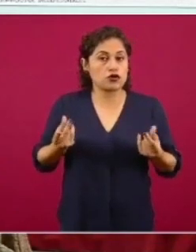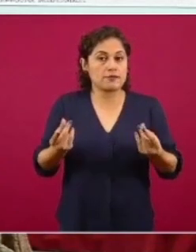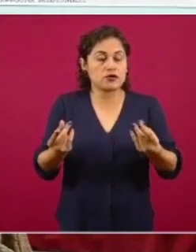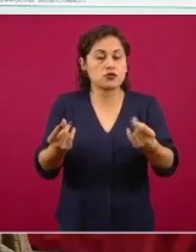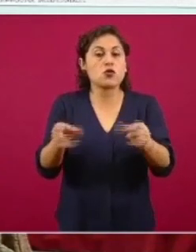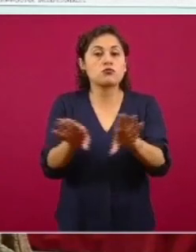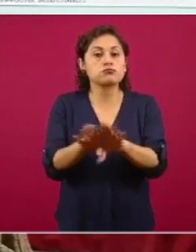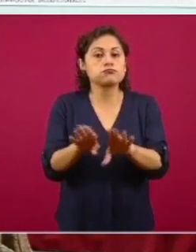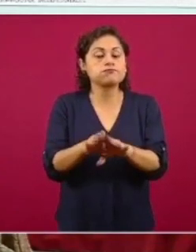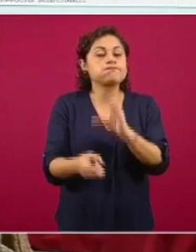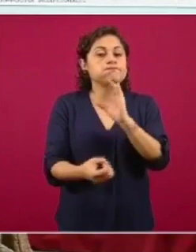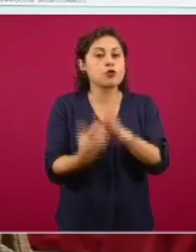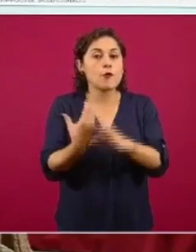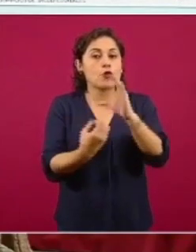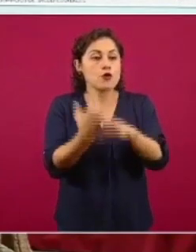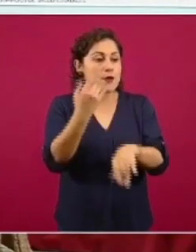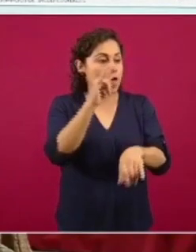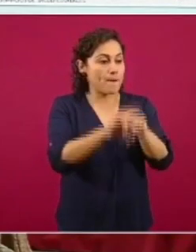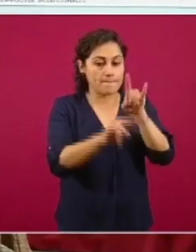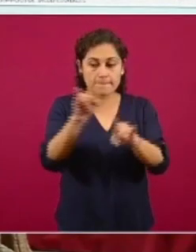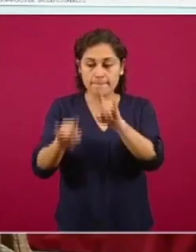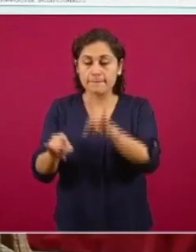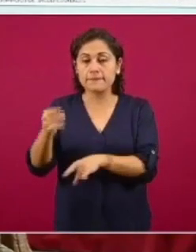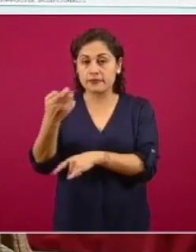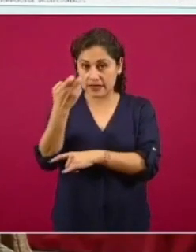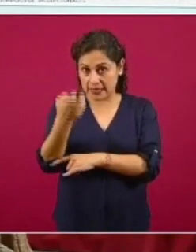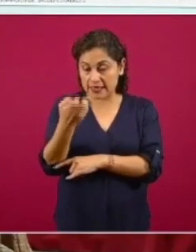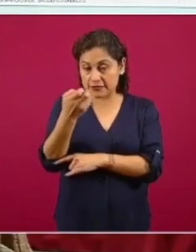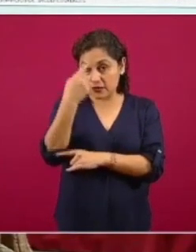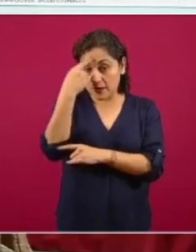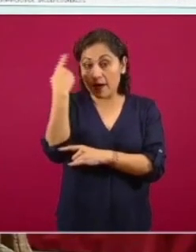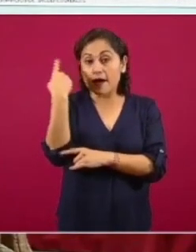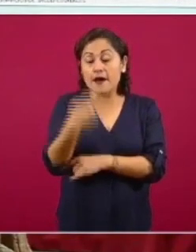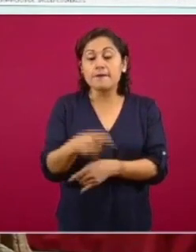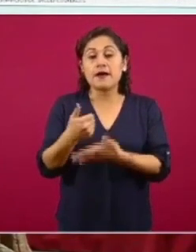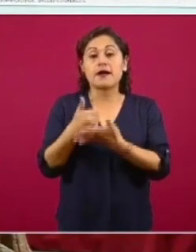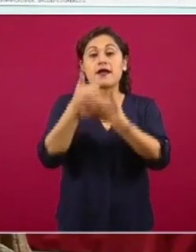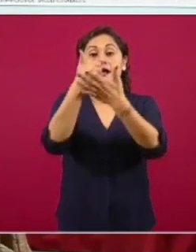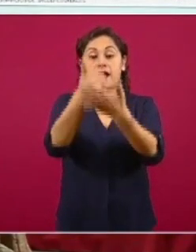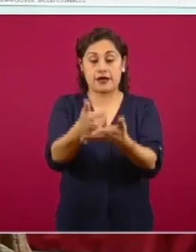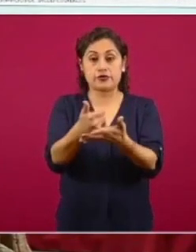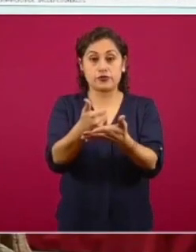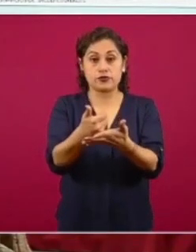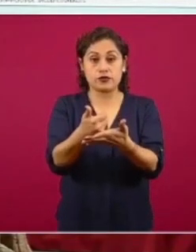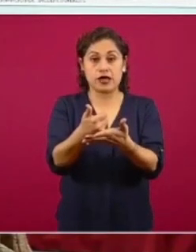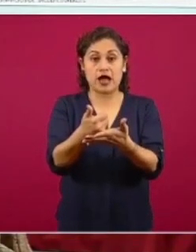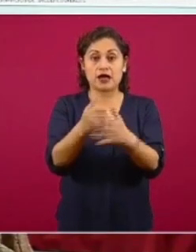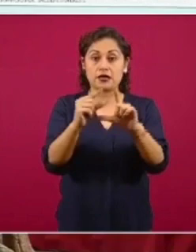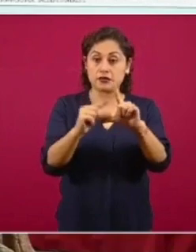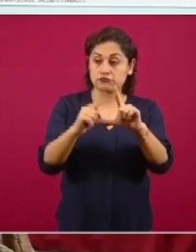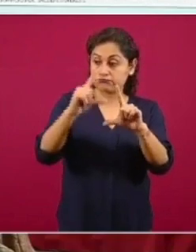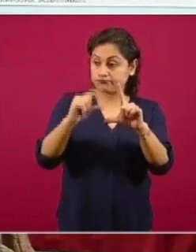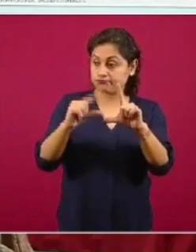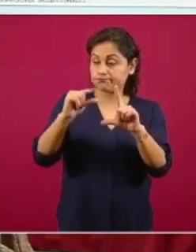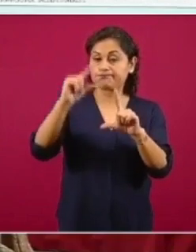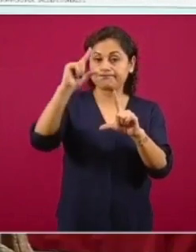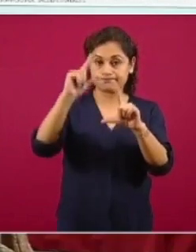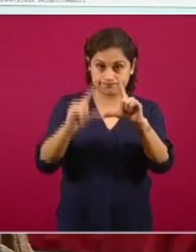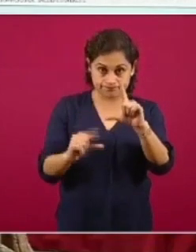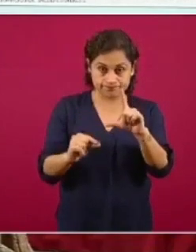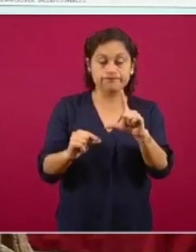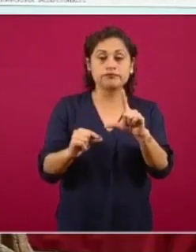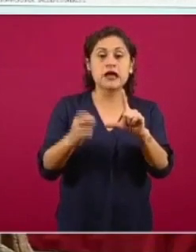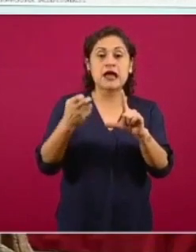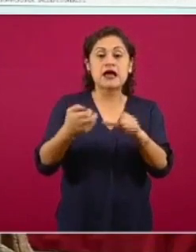incrementando su disponibilidad, que ese es principalmente el factor que nos va a permitir tener mayor disponibilidad y por lo